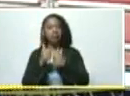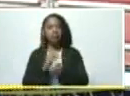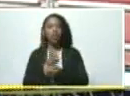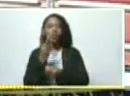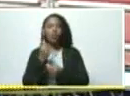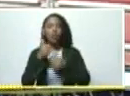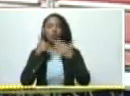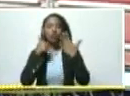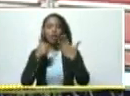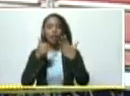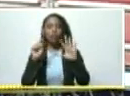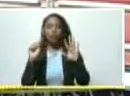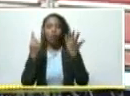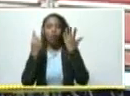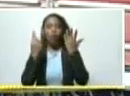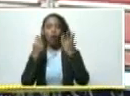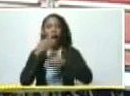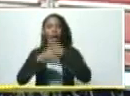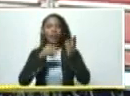Número 6, garantizar un plan